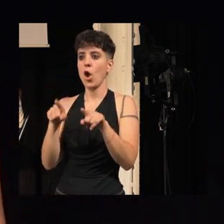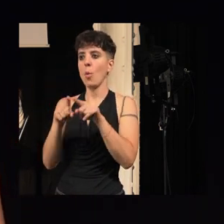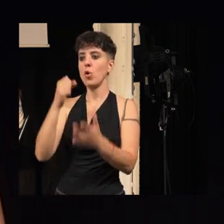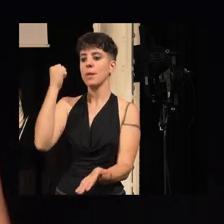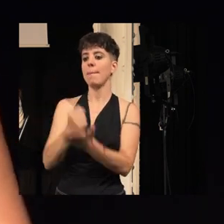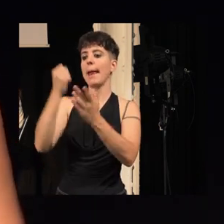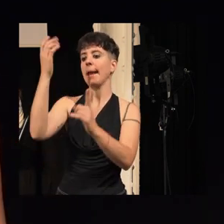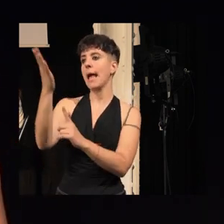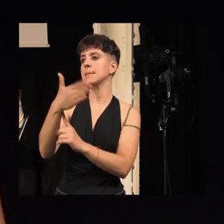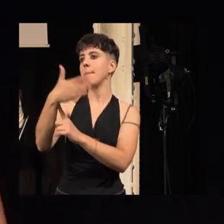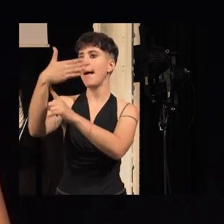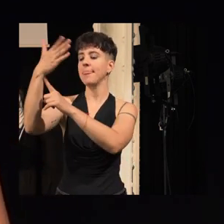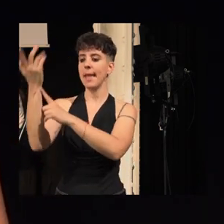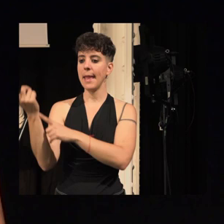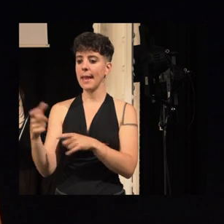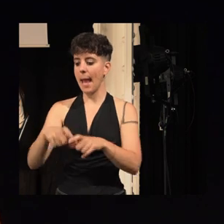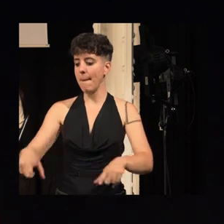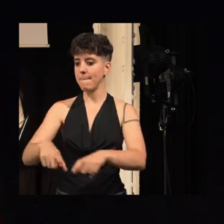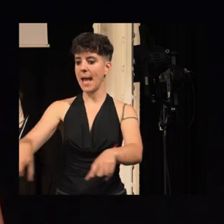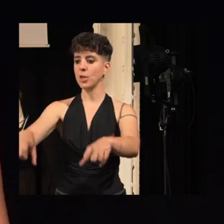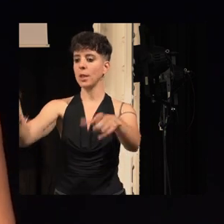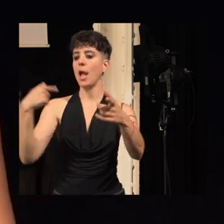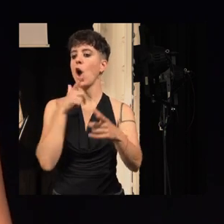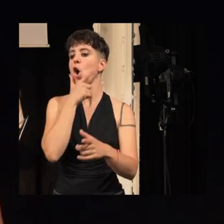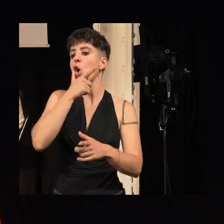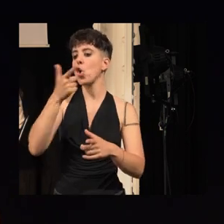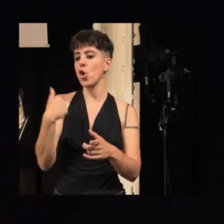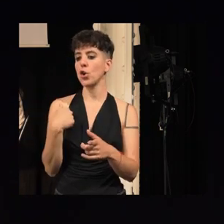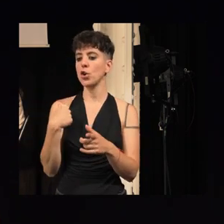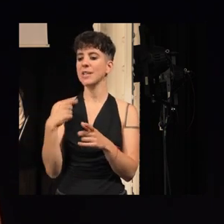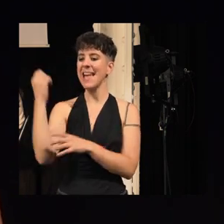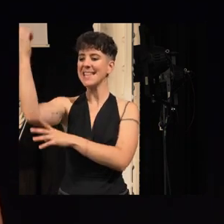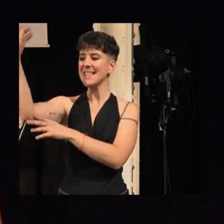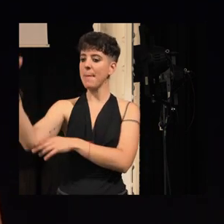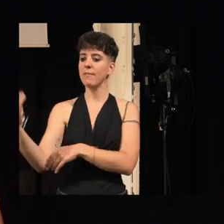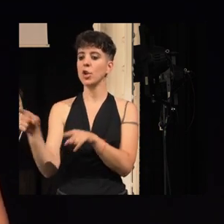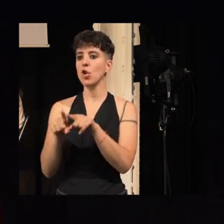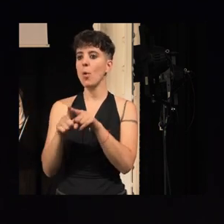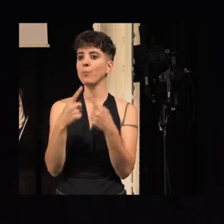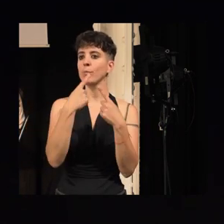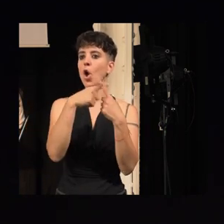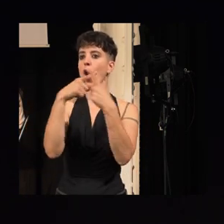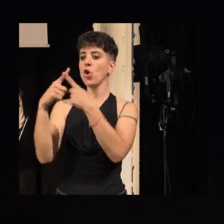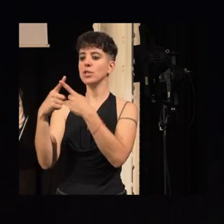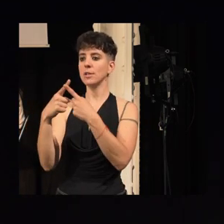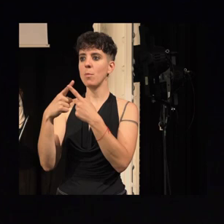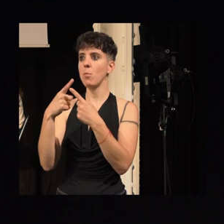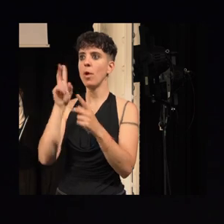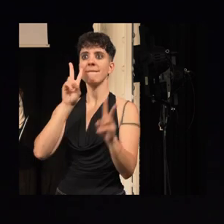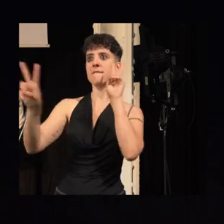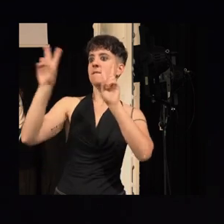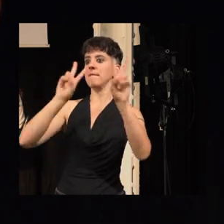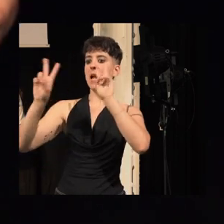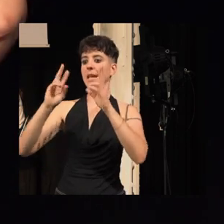celebrar efemérides, pasos de peatones irisados, semáforos con parejas del mismo sexo, gestos muy vistosos, casi cosméticos, que